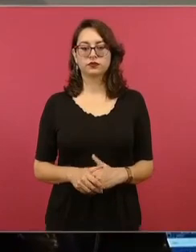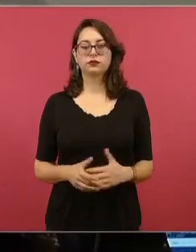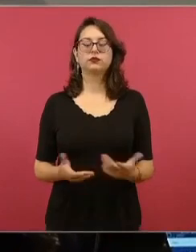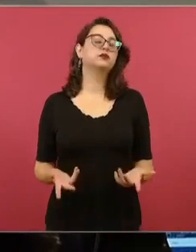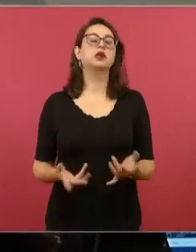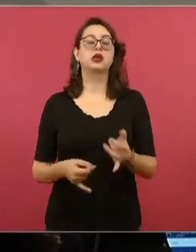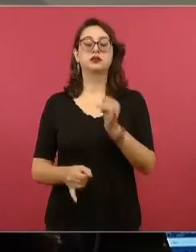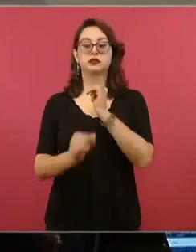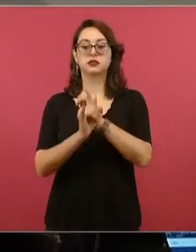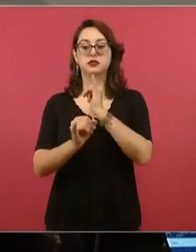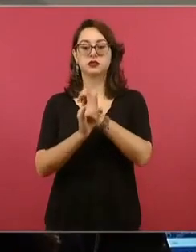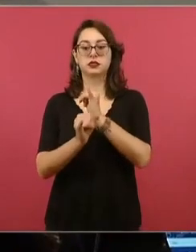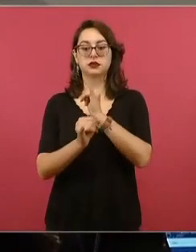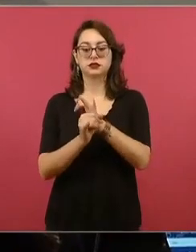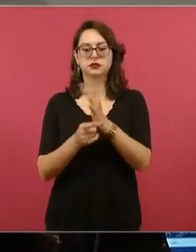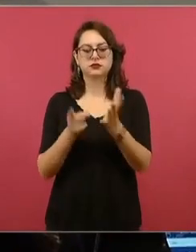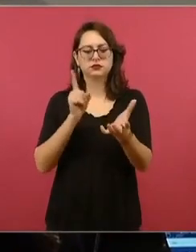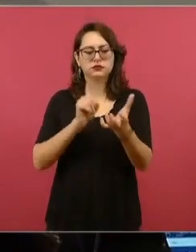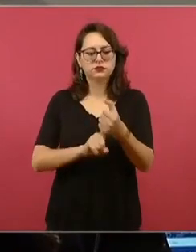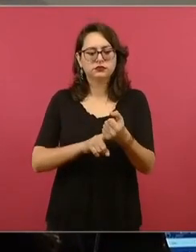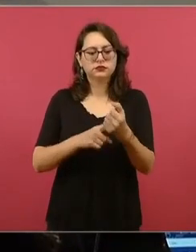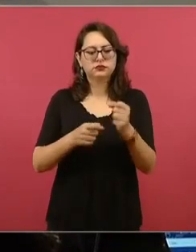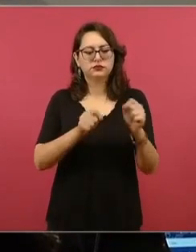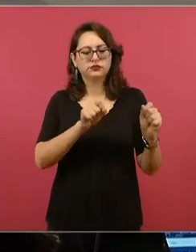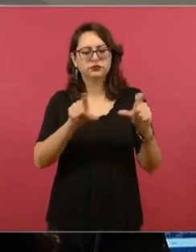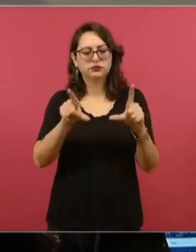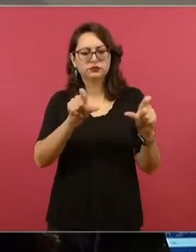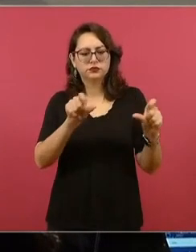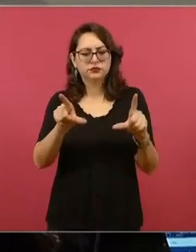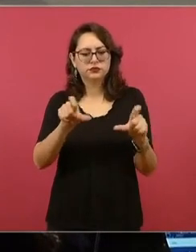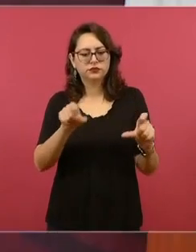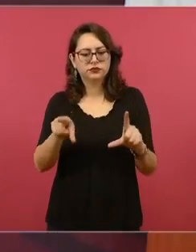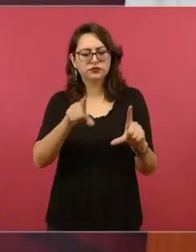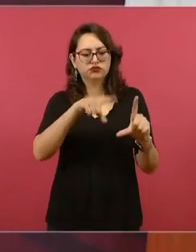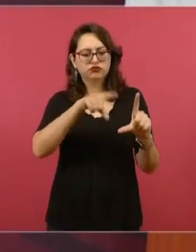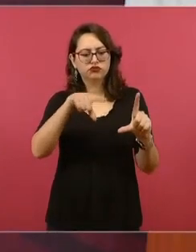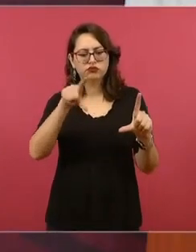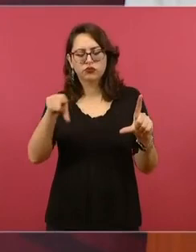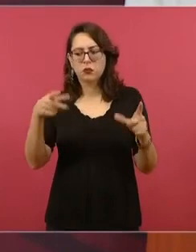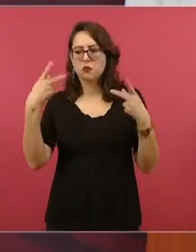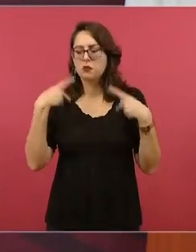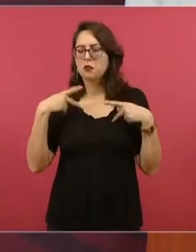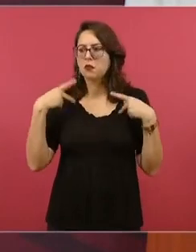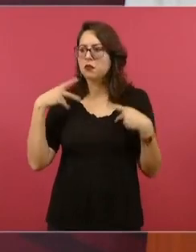análisis e interpretando. Dos